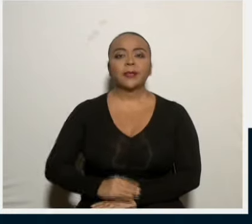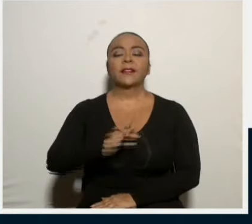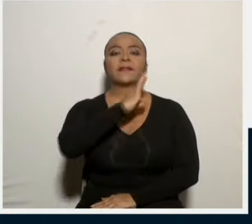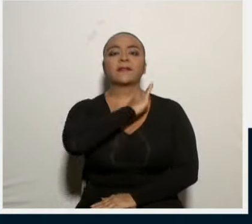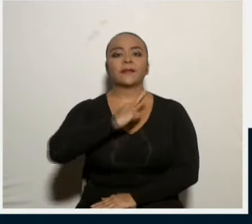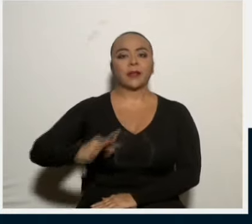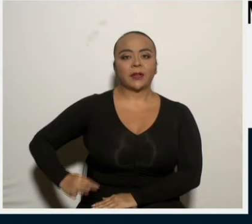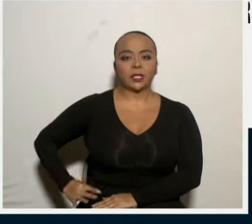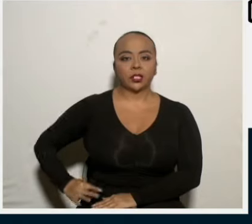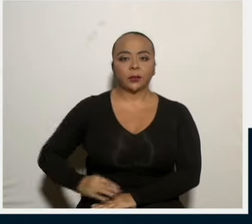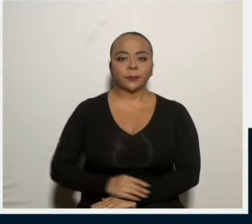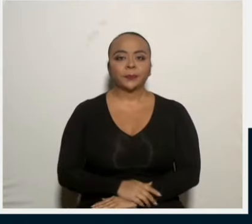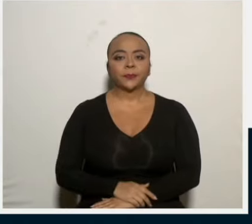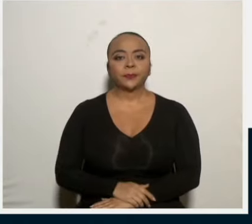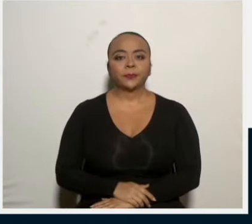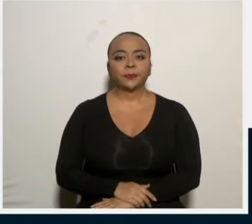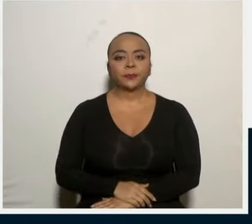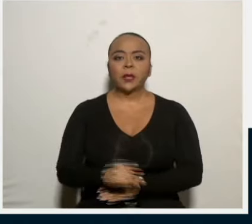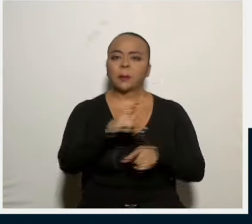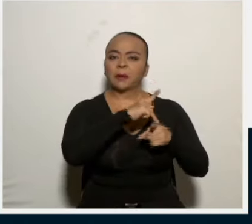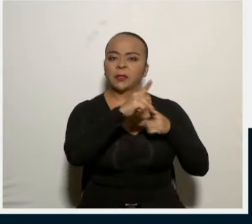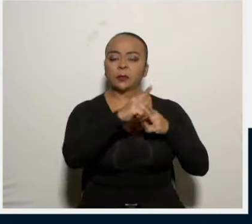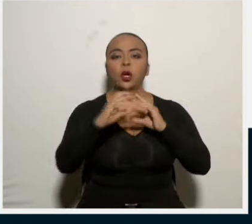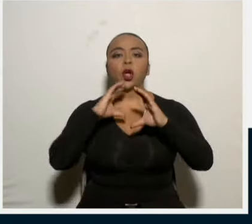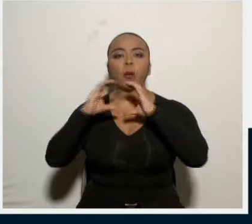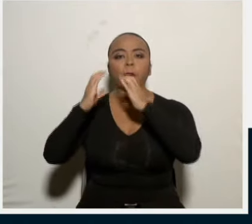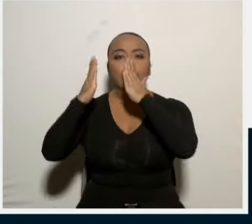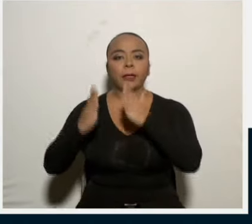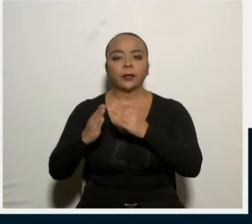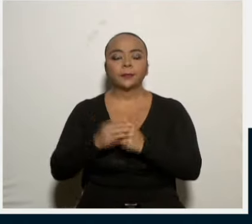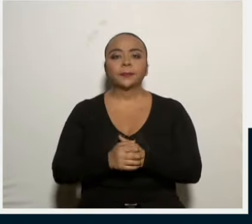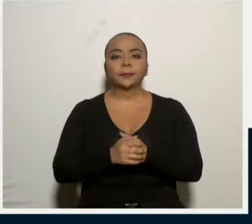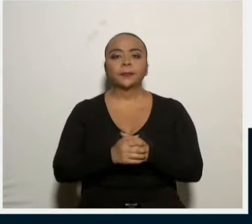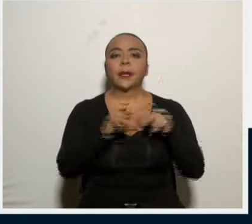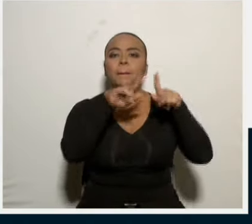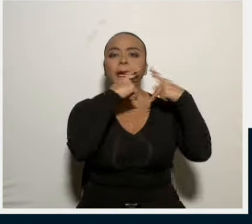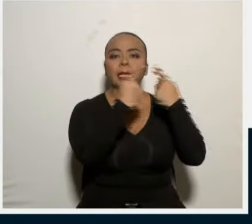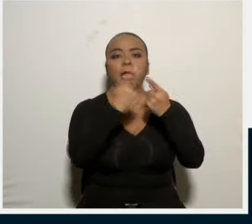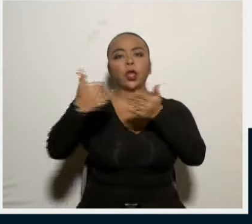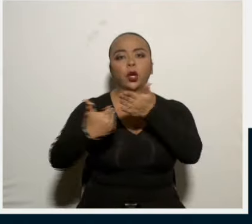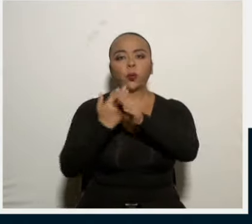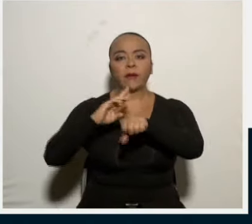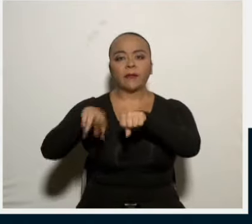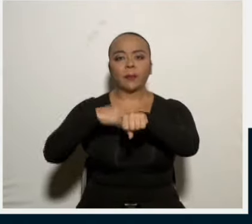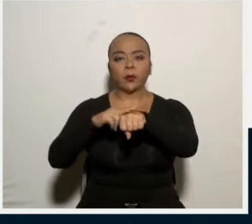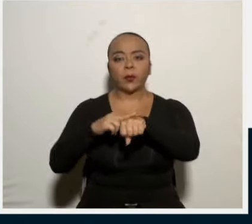Fabricio Alvarado Muñoz, profesión comunicador, Partido Nueva República.